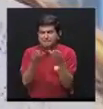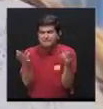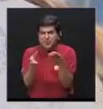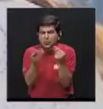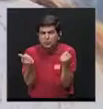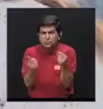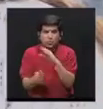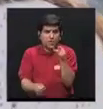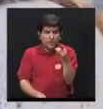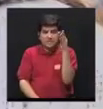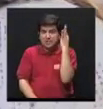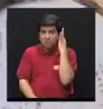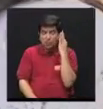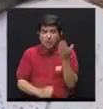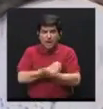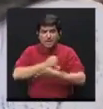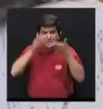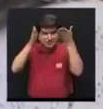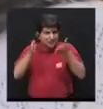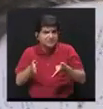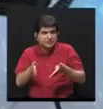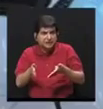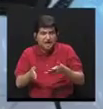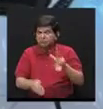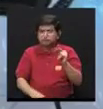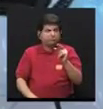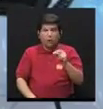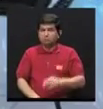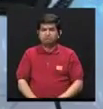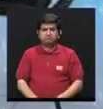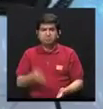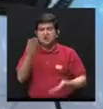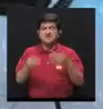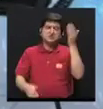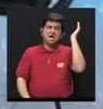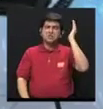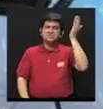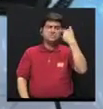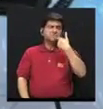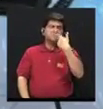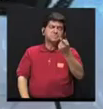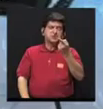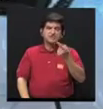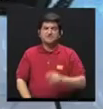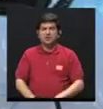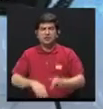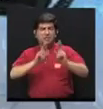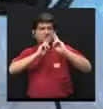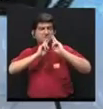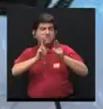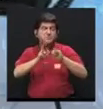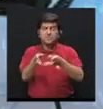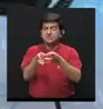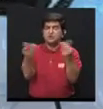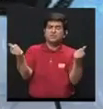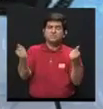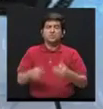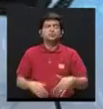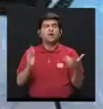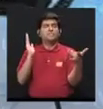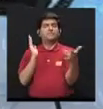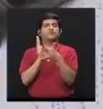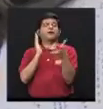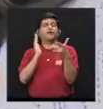mujeres campesinas, sino que hay todo un discurso que nos dice la respuesta y la solución está en las tecnologías, en